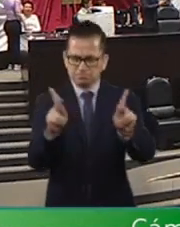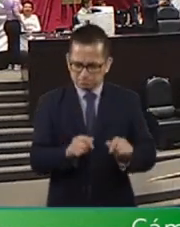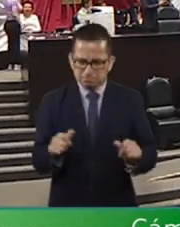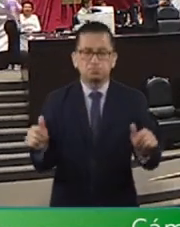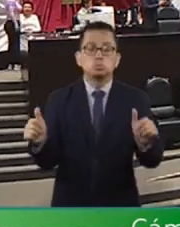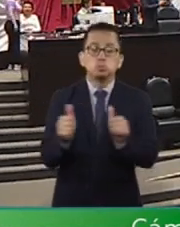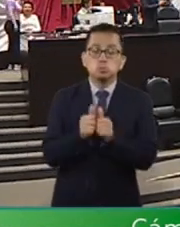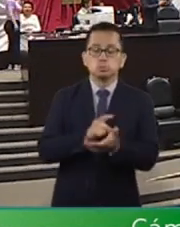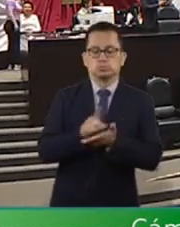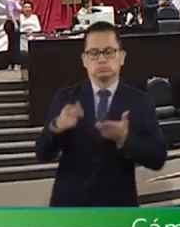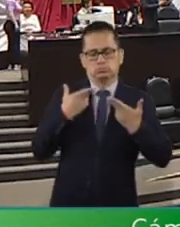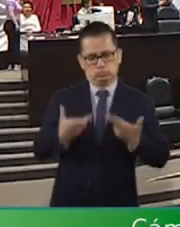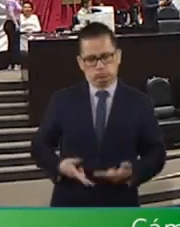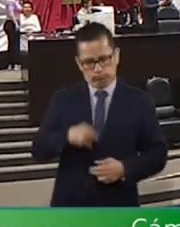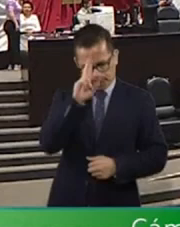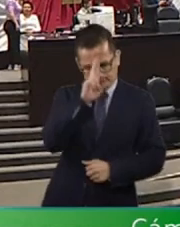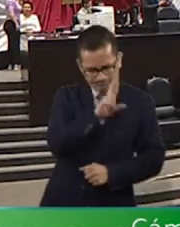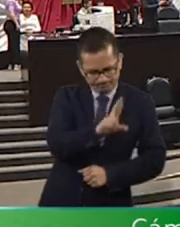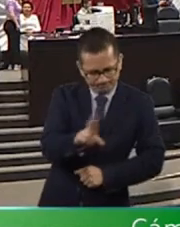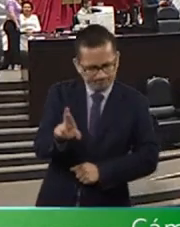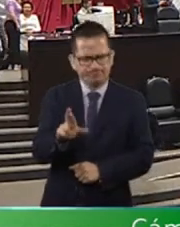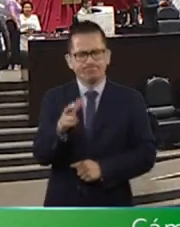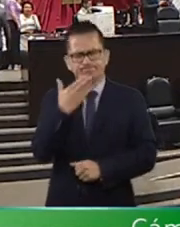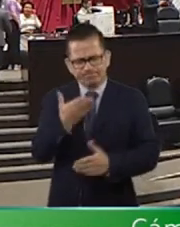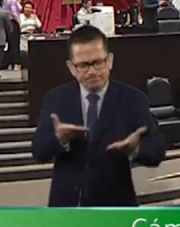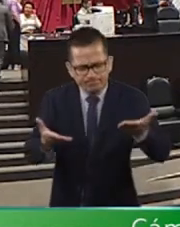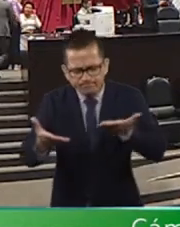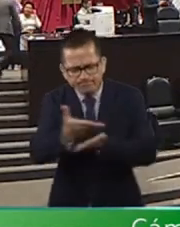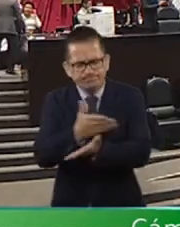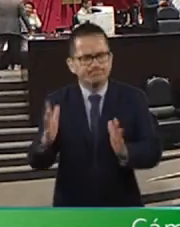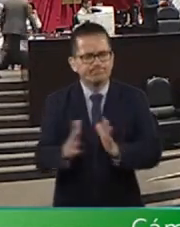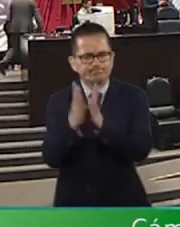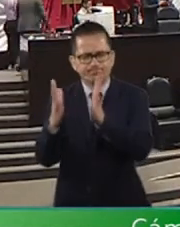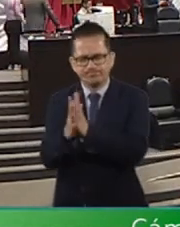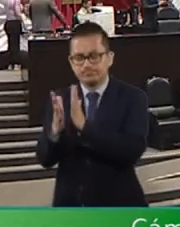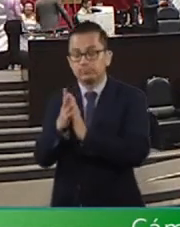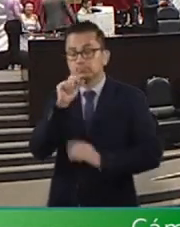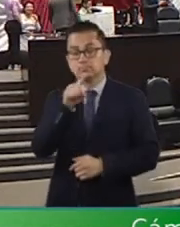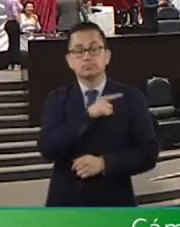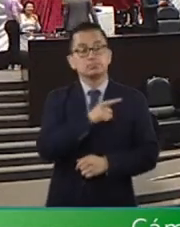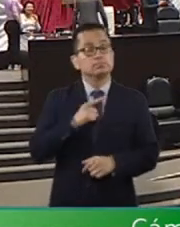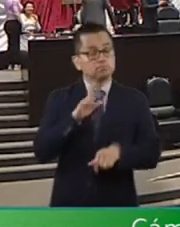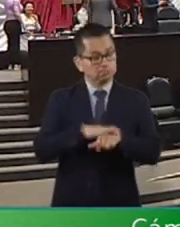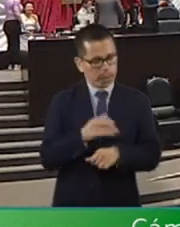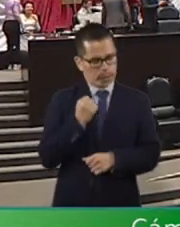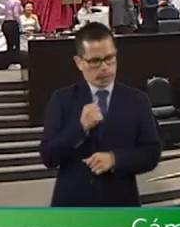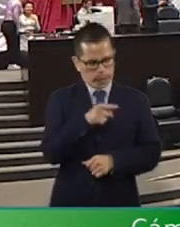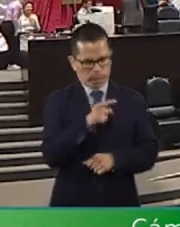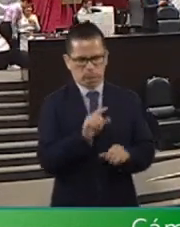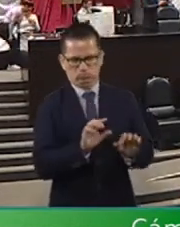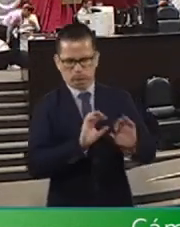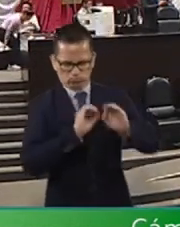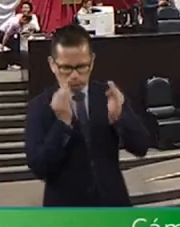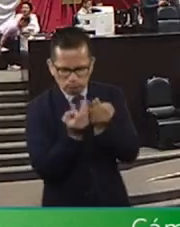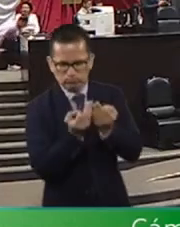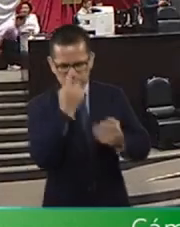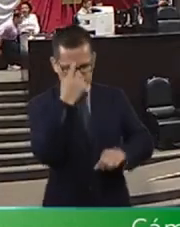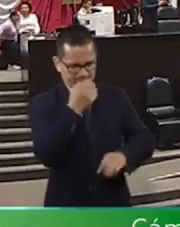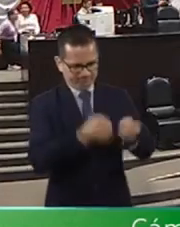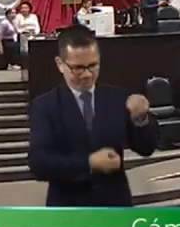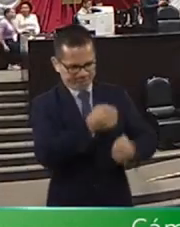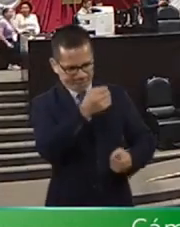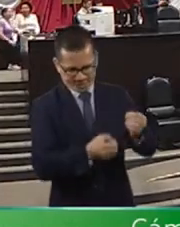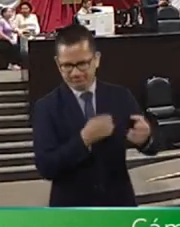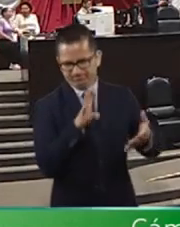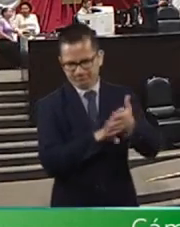democracia, y fortalecer el sistema de justicia penal acusatorio. Termino, presidenta. Es posible encontrar